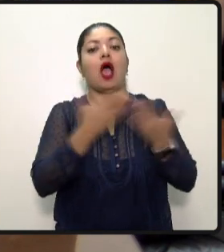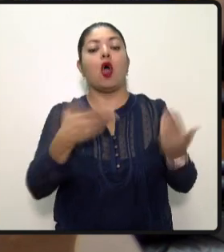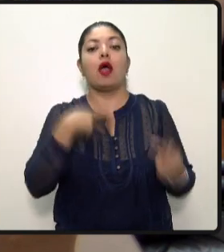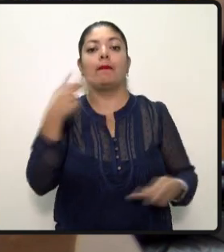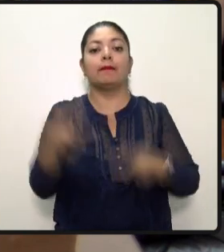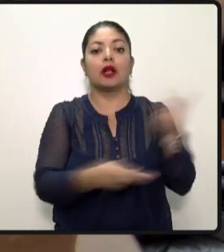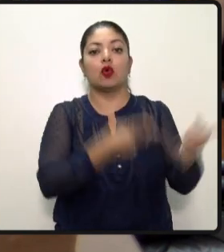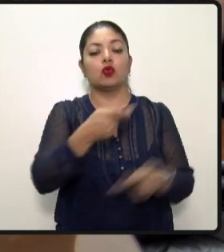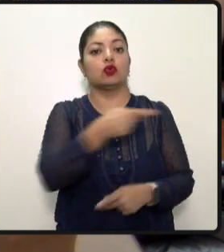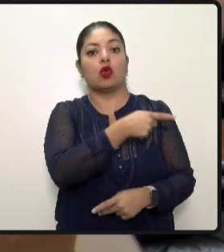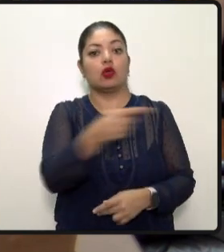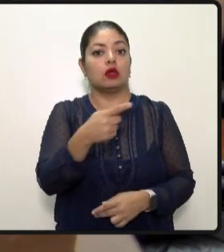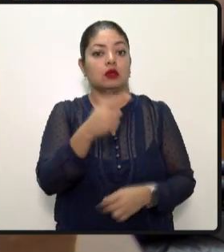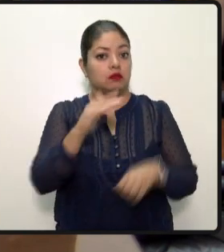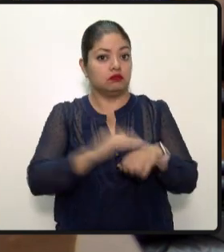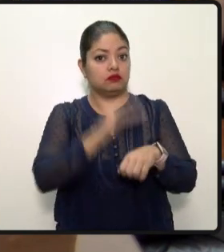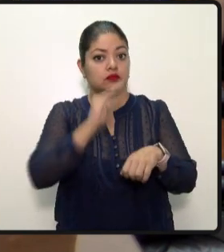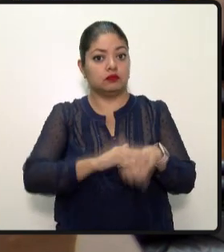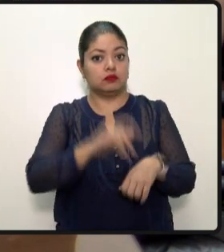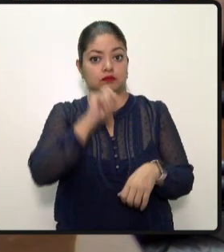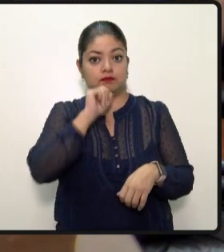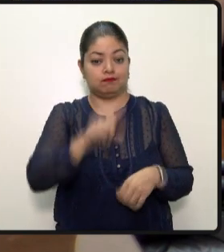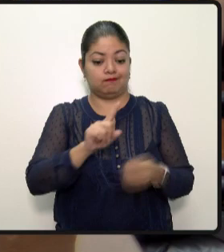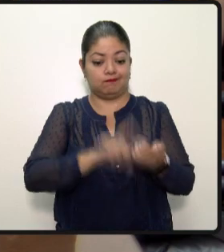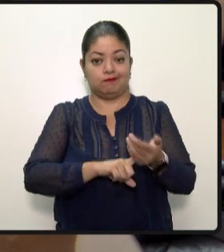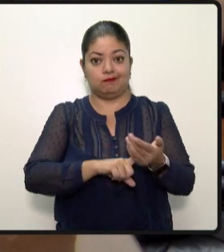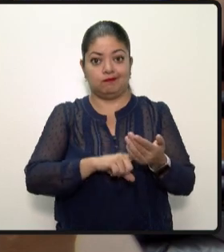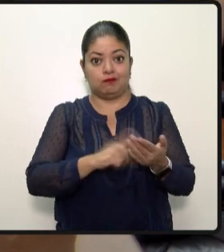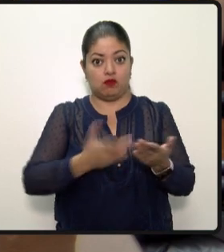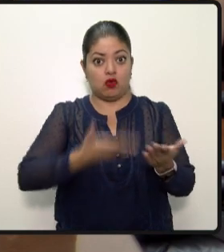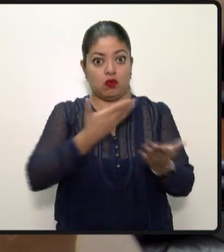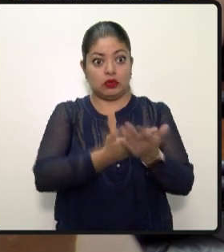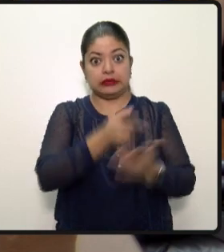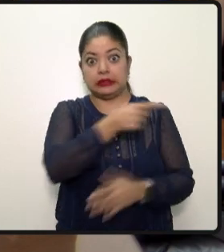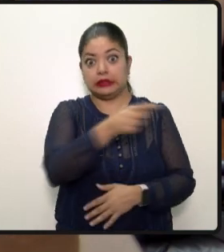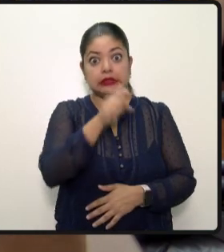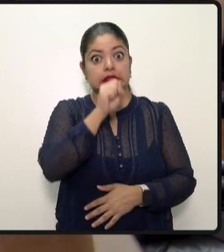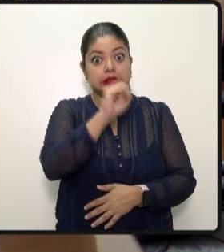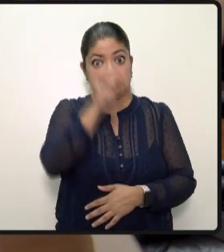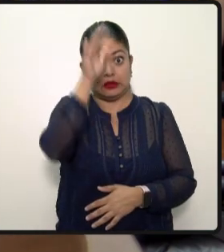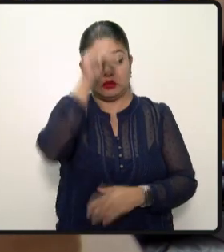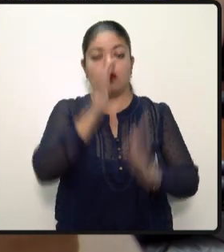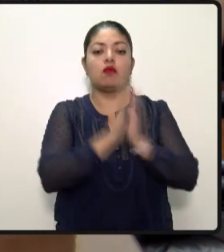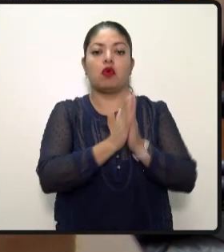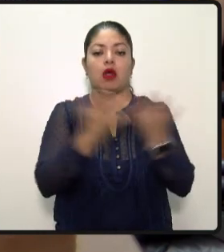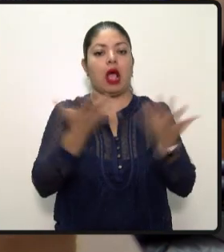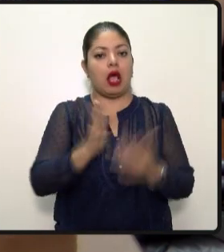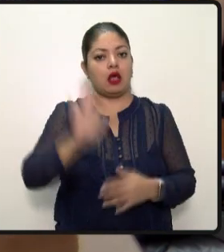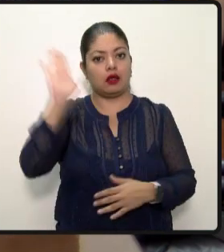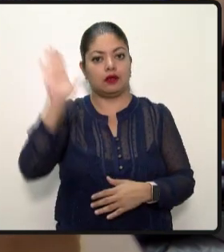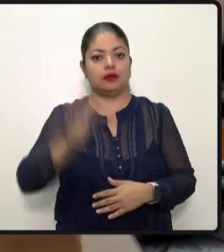si aprueban el turno que se propuso. Quien esté por la afirmativa, manifestarlo en votación económica.